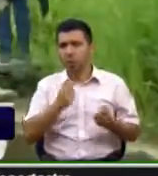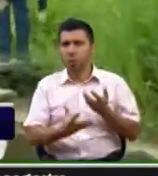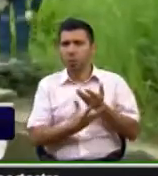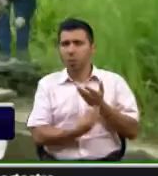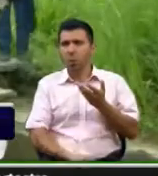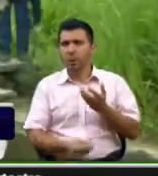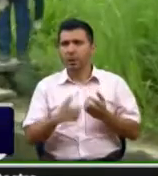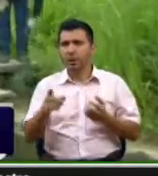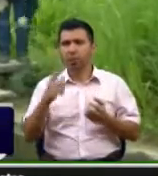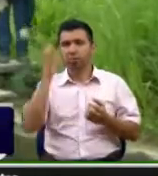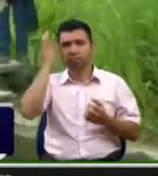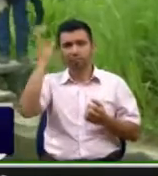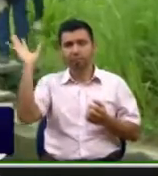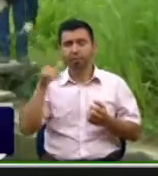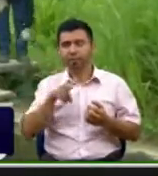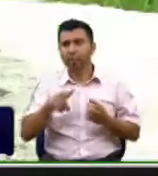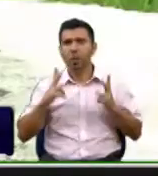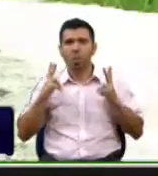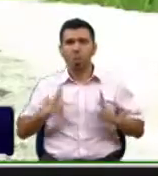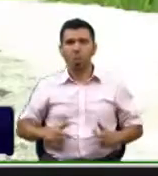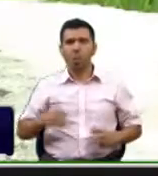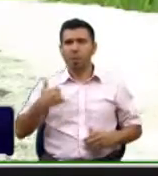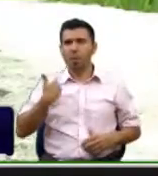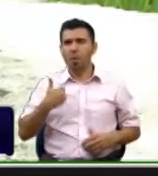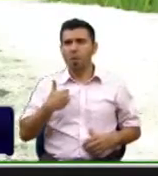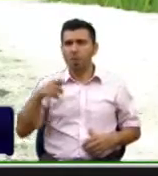quedado el cuerpo del muchacho. Bueno, nosotros